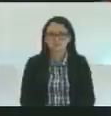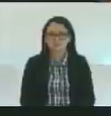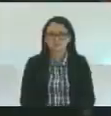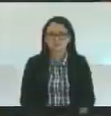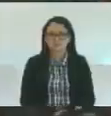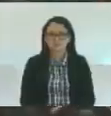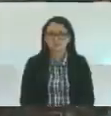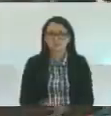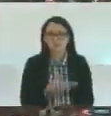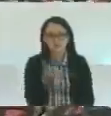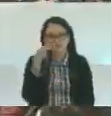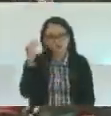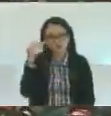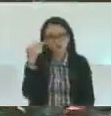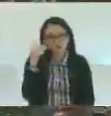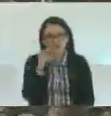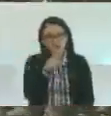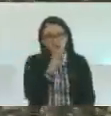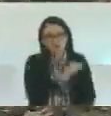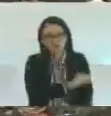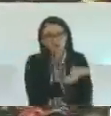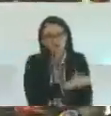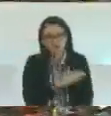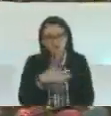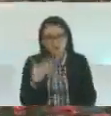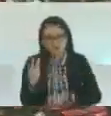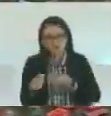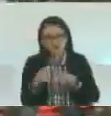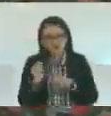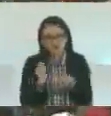¿Ustedes creen que Henry Falcón podría hacer ese cambio?